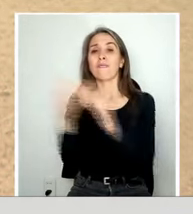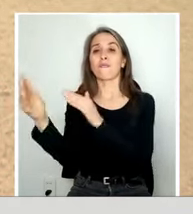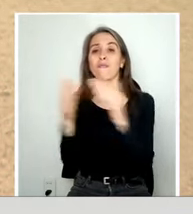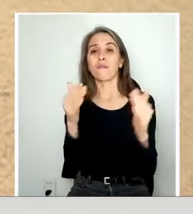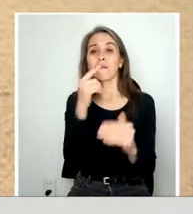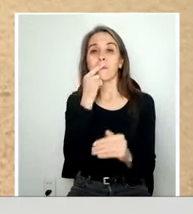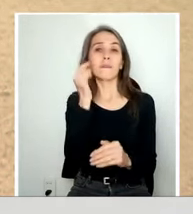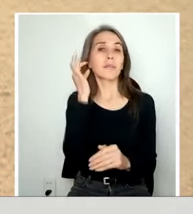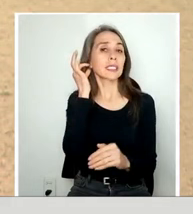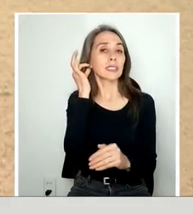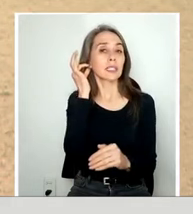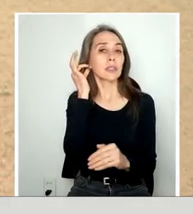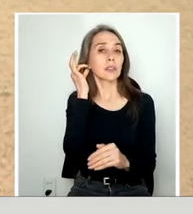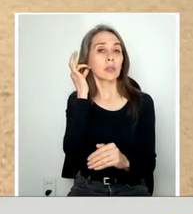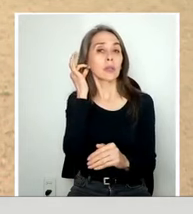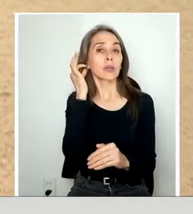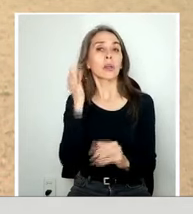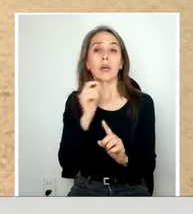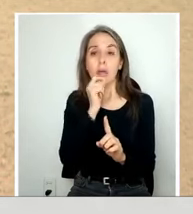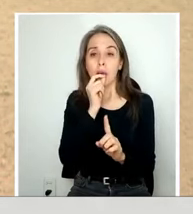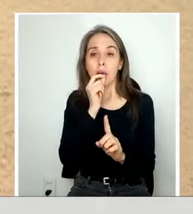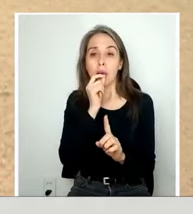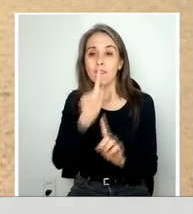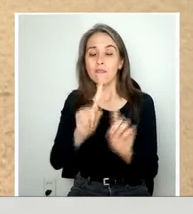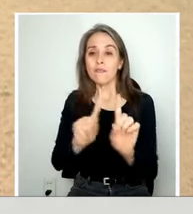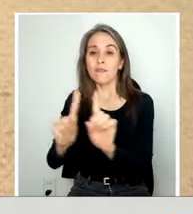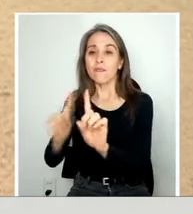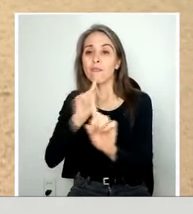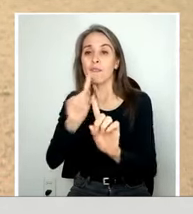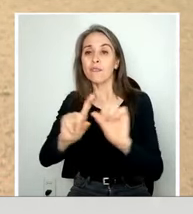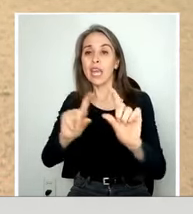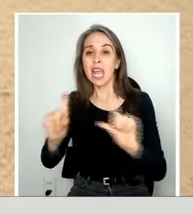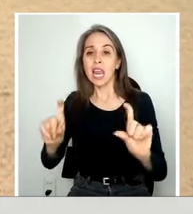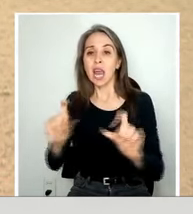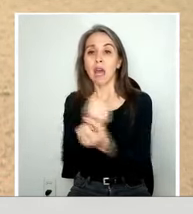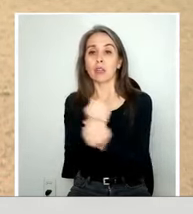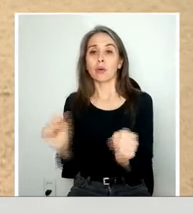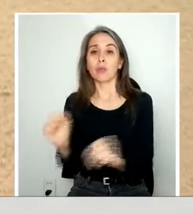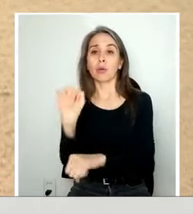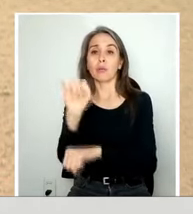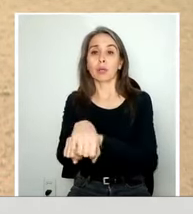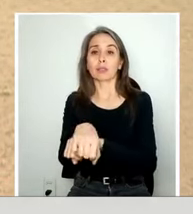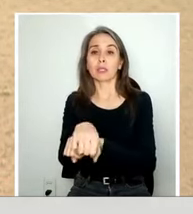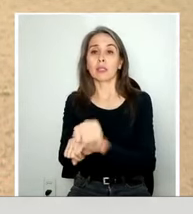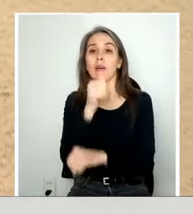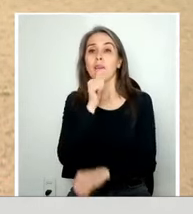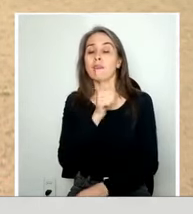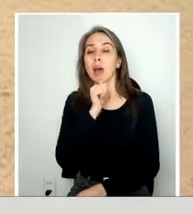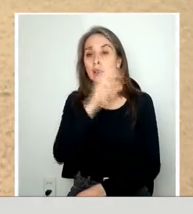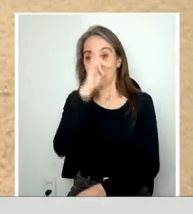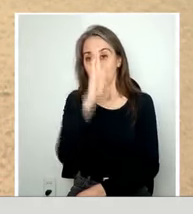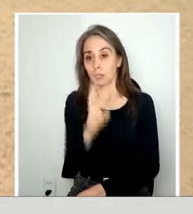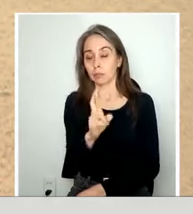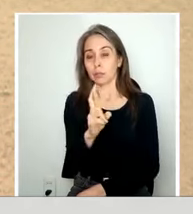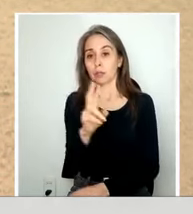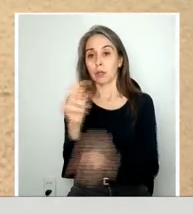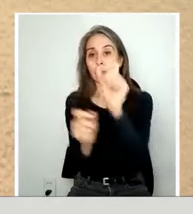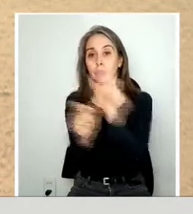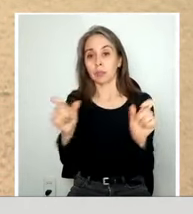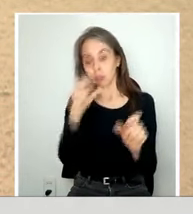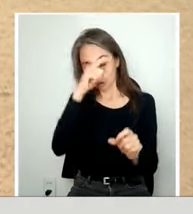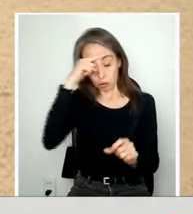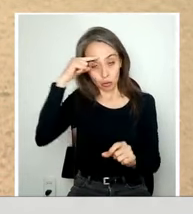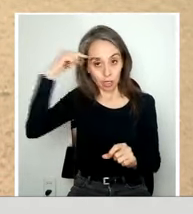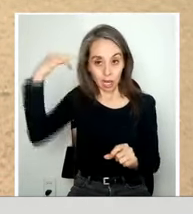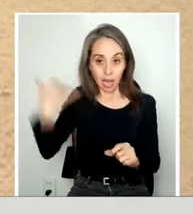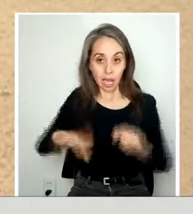usando velas esto es realmente inaceptable es una falta de respeto a la gente de esfuerzo a